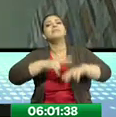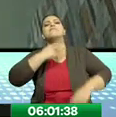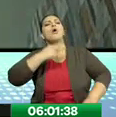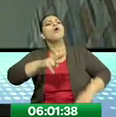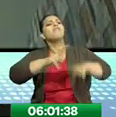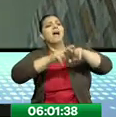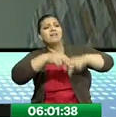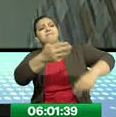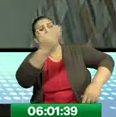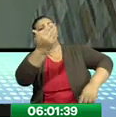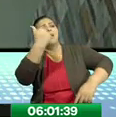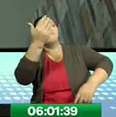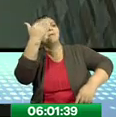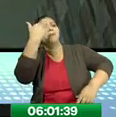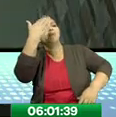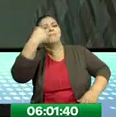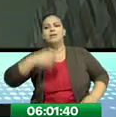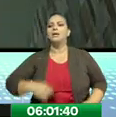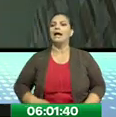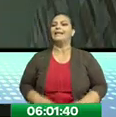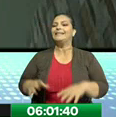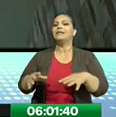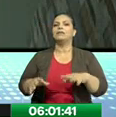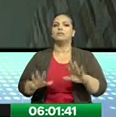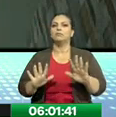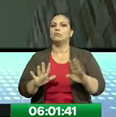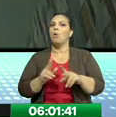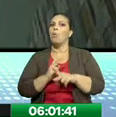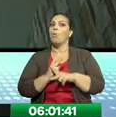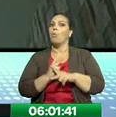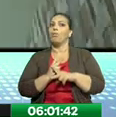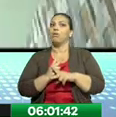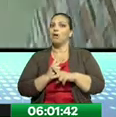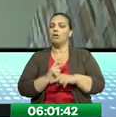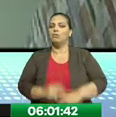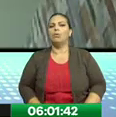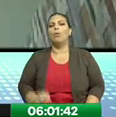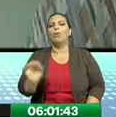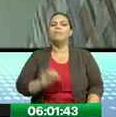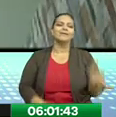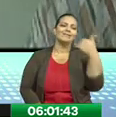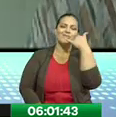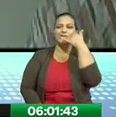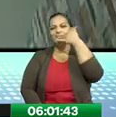va al restaurante, trate de dejar su teléfono guardado, trate de dejar sus cosas guardadas.